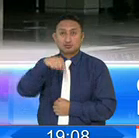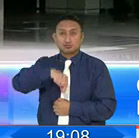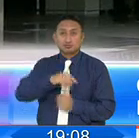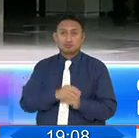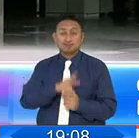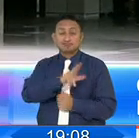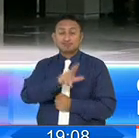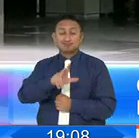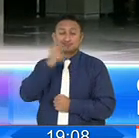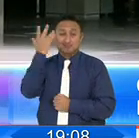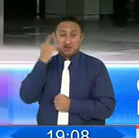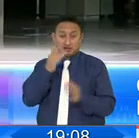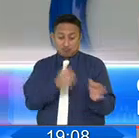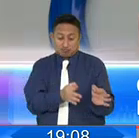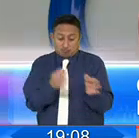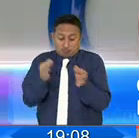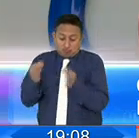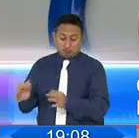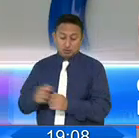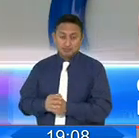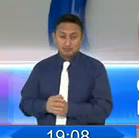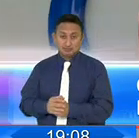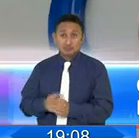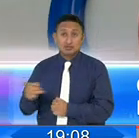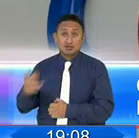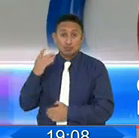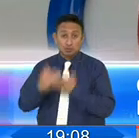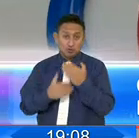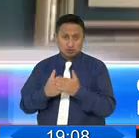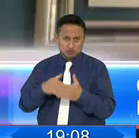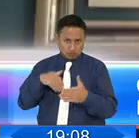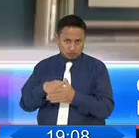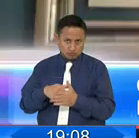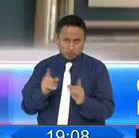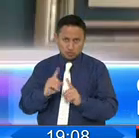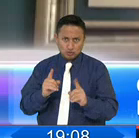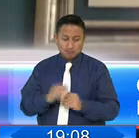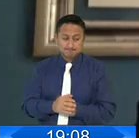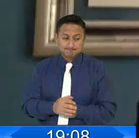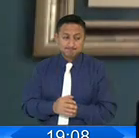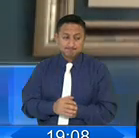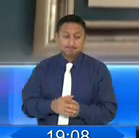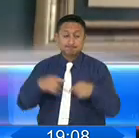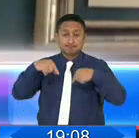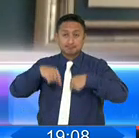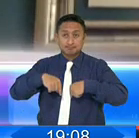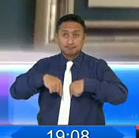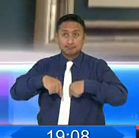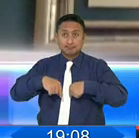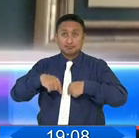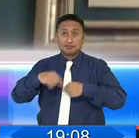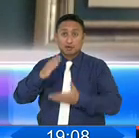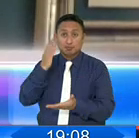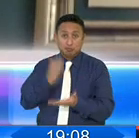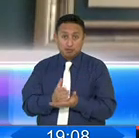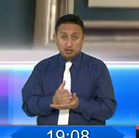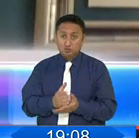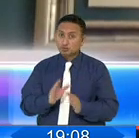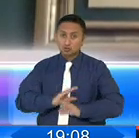33 días y postergará el cronograma sin afectar el proceso. Esto no aduce a una suspensión del